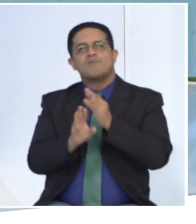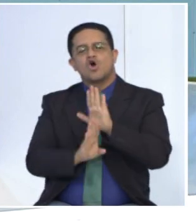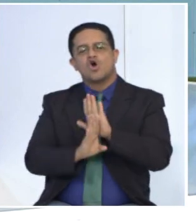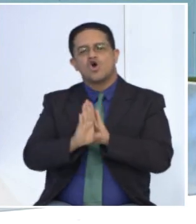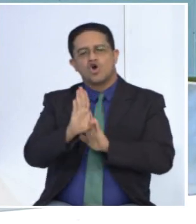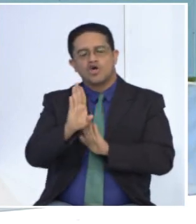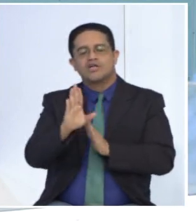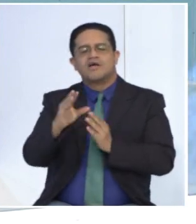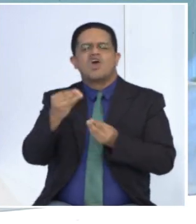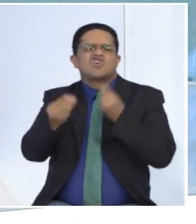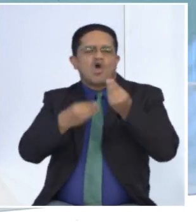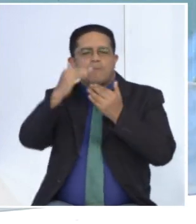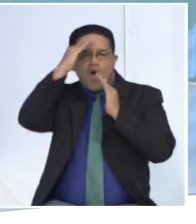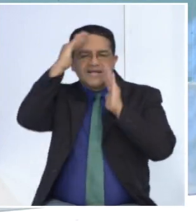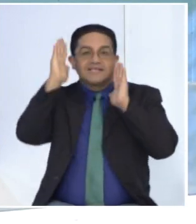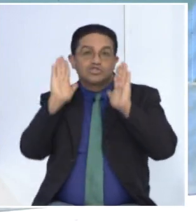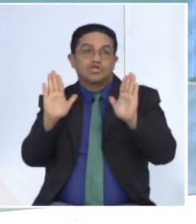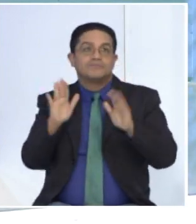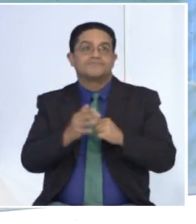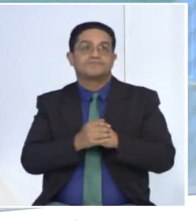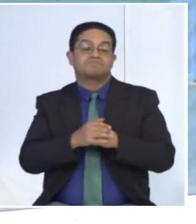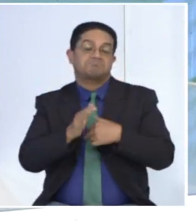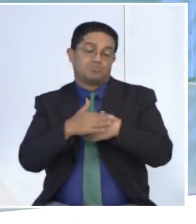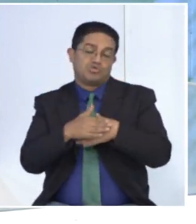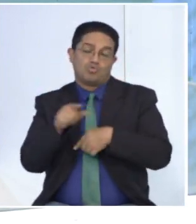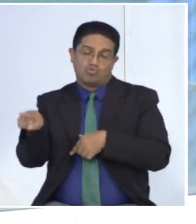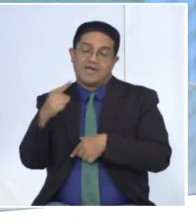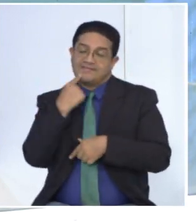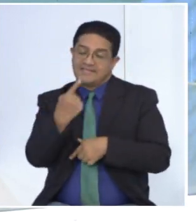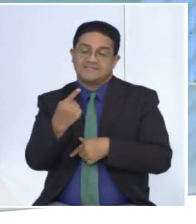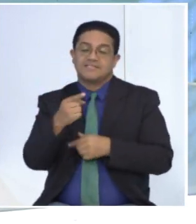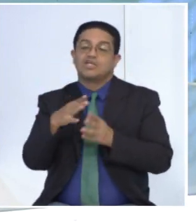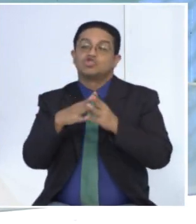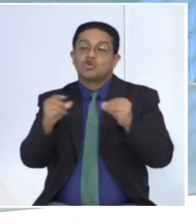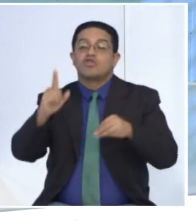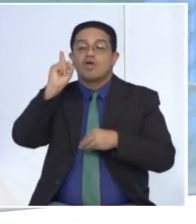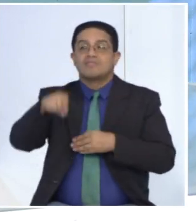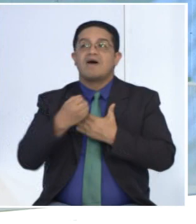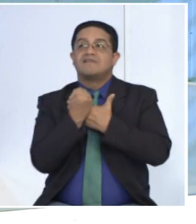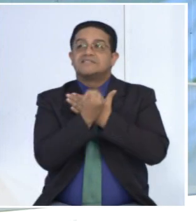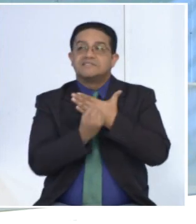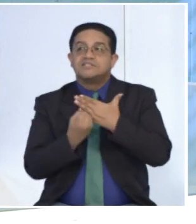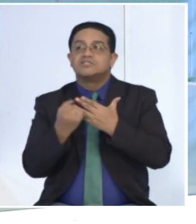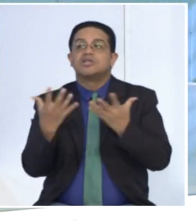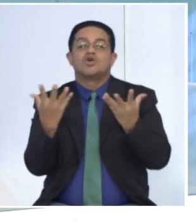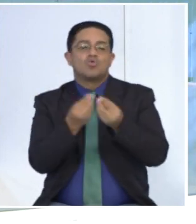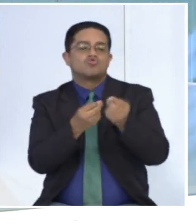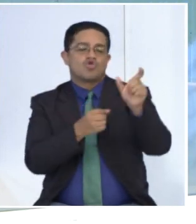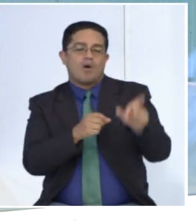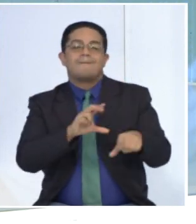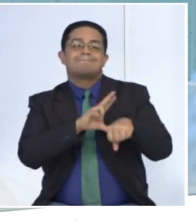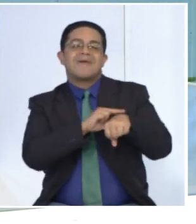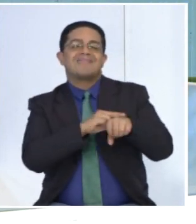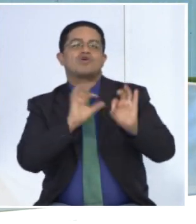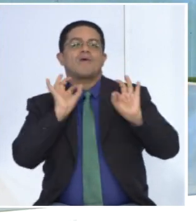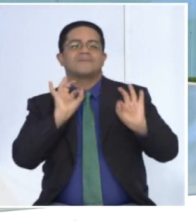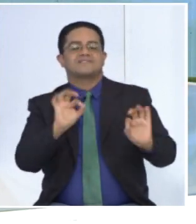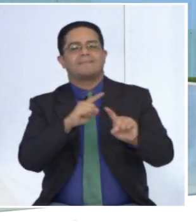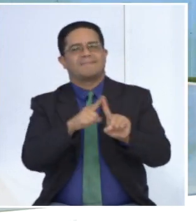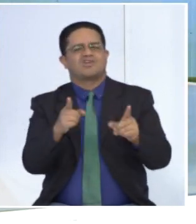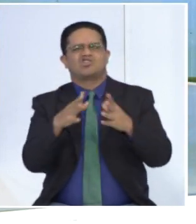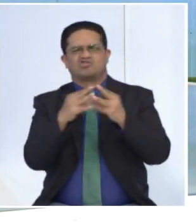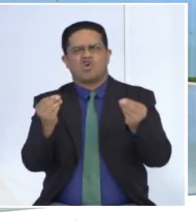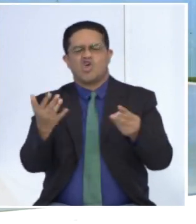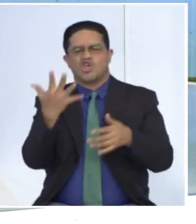es el abordaje? Porque nos dice, todo paciente diabético debe hacerse esta consulta con el cirujano cardiovascular, pero no todos los diabéticos tienen